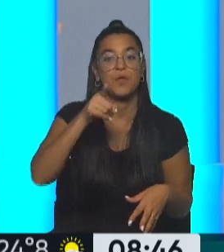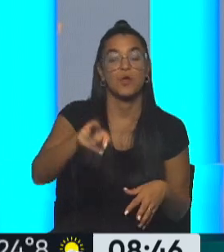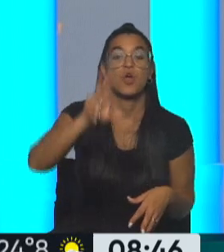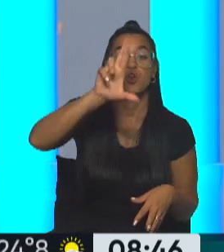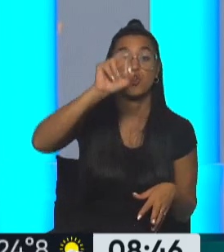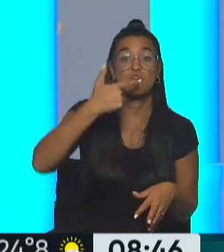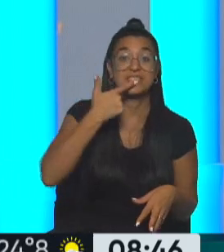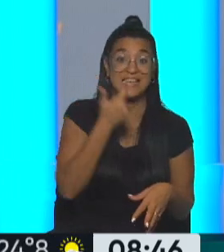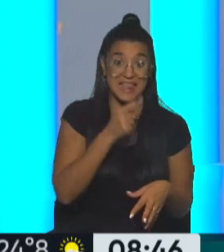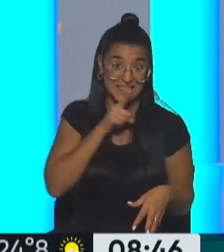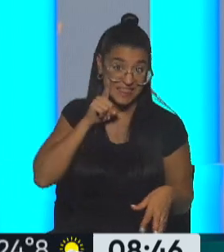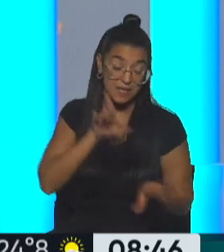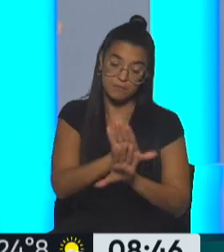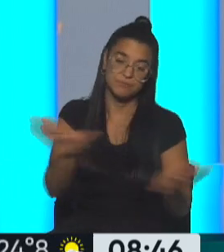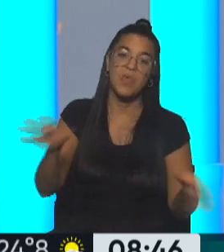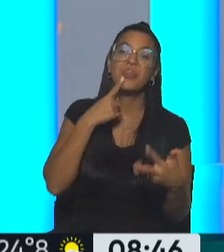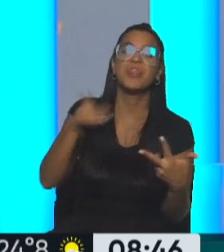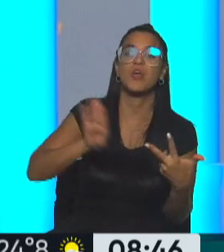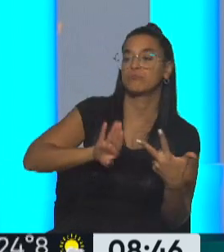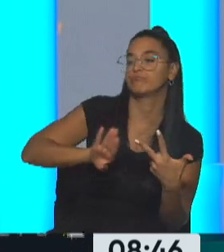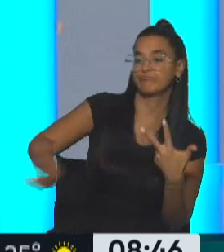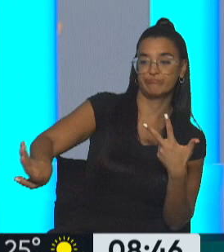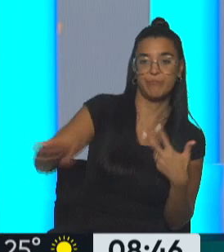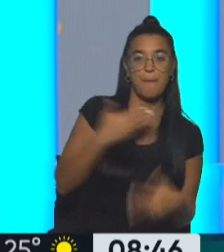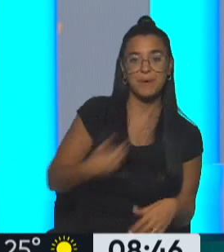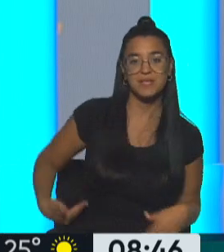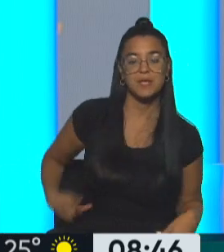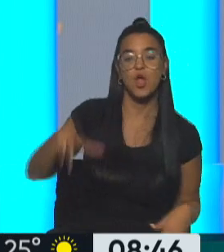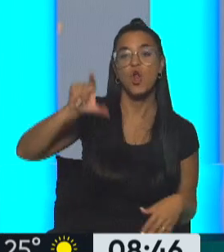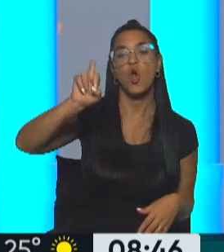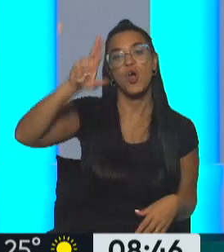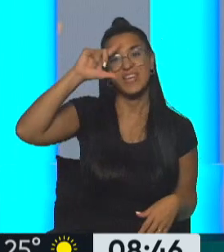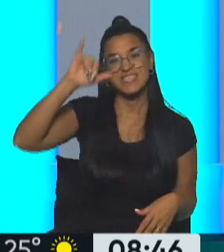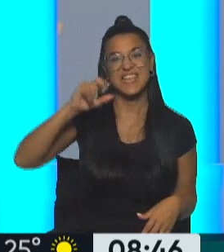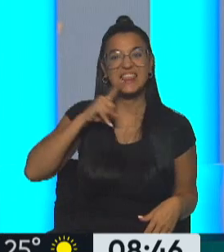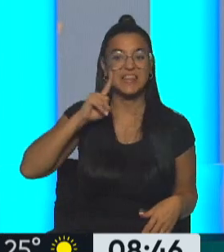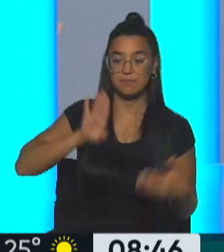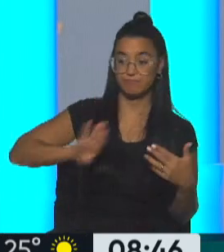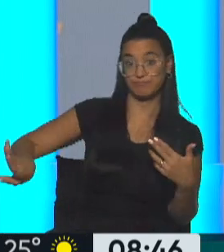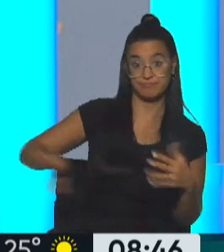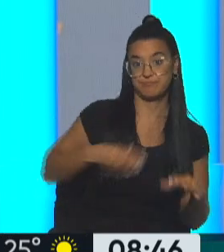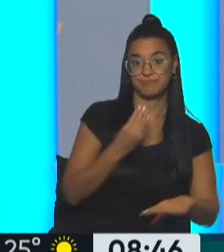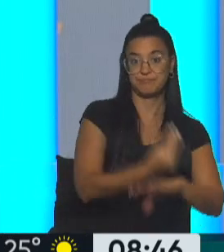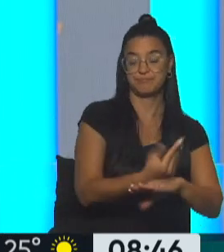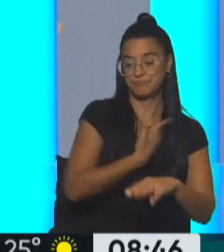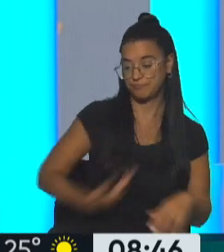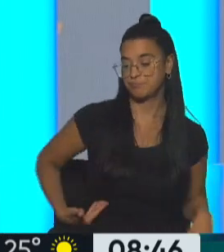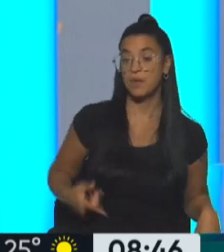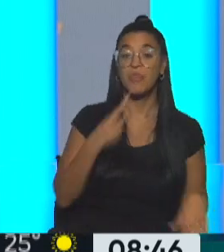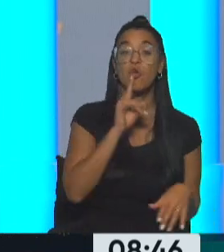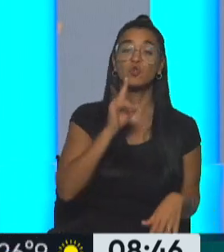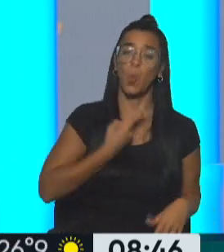Horacio Rosati terminó desplazando de la presidencia a Ricardo Lorenzetti y finalmente se autoungió